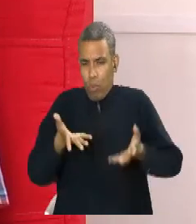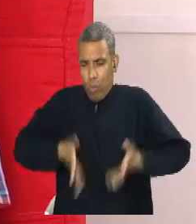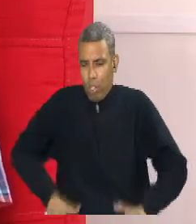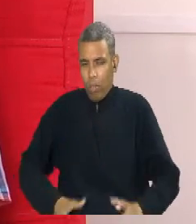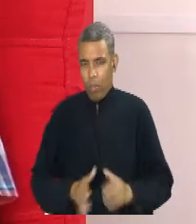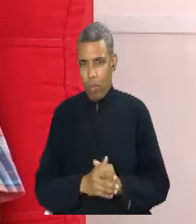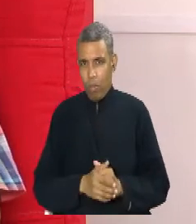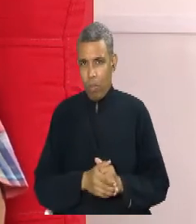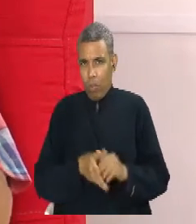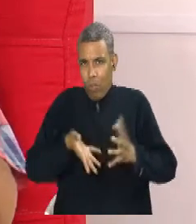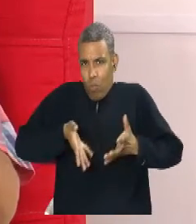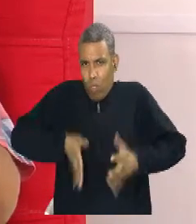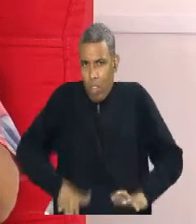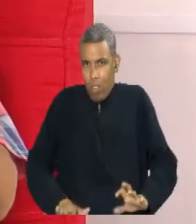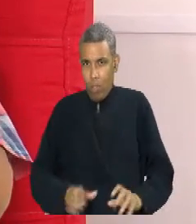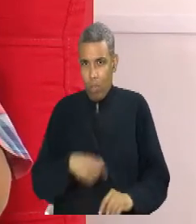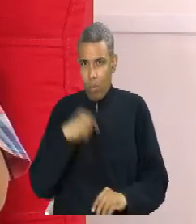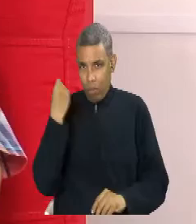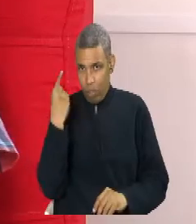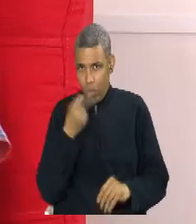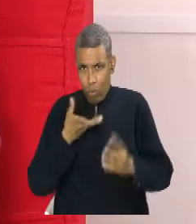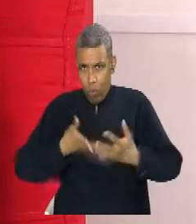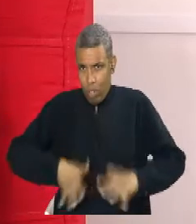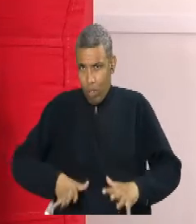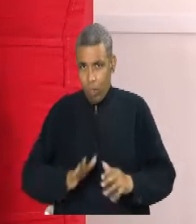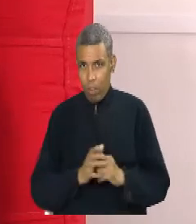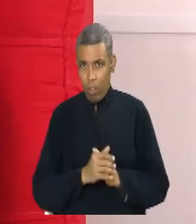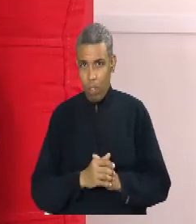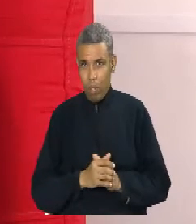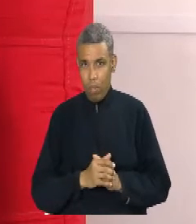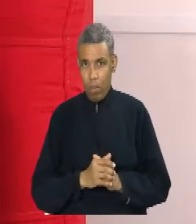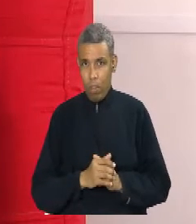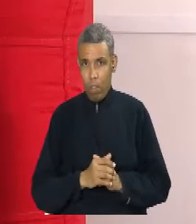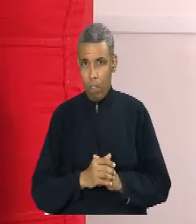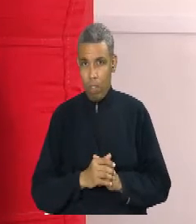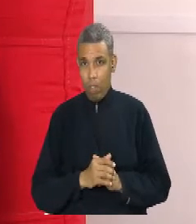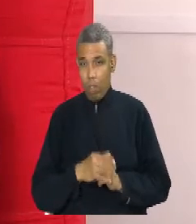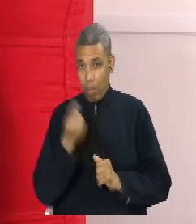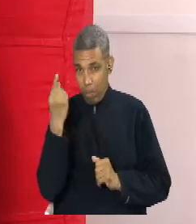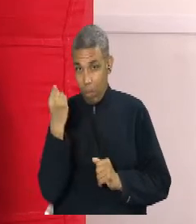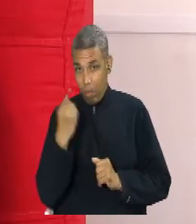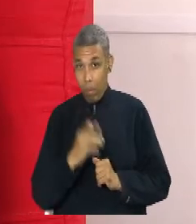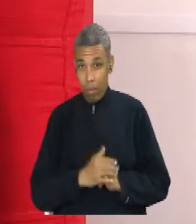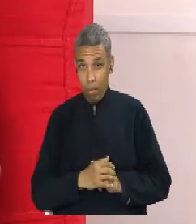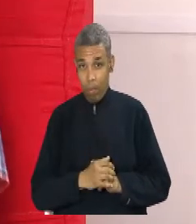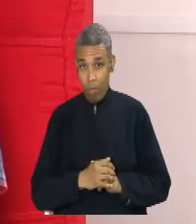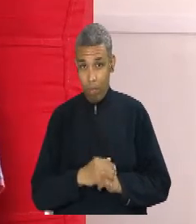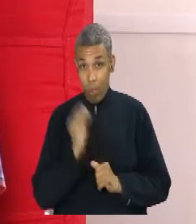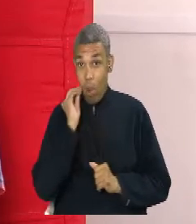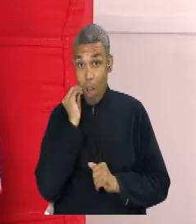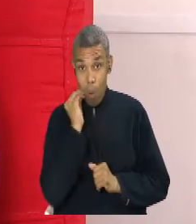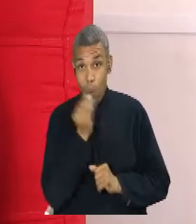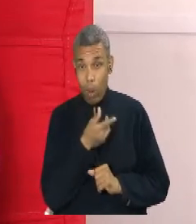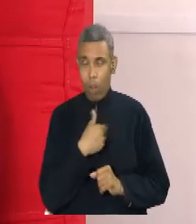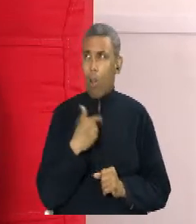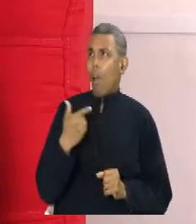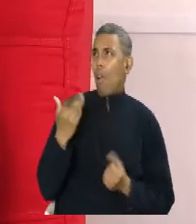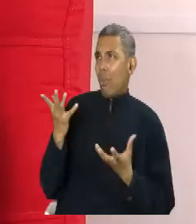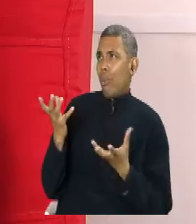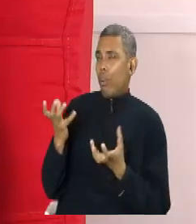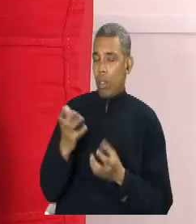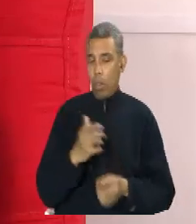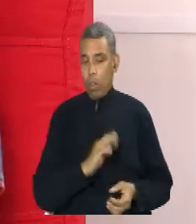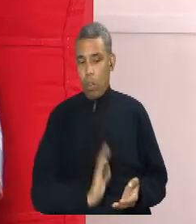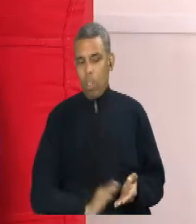papás por favor nunca les autoricen al otro en estas circunstancias en las cuales los niños los